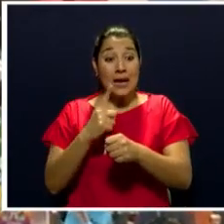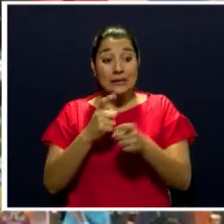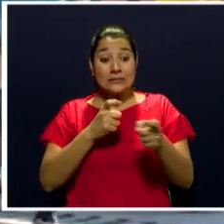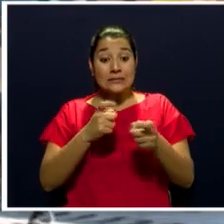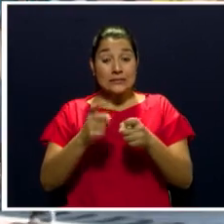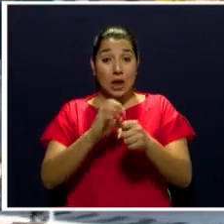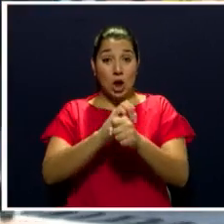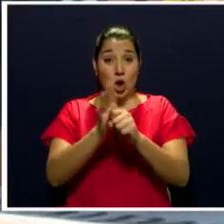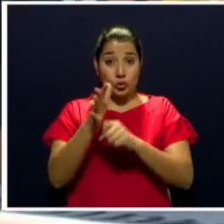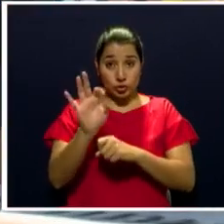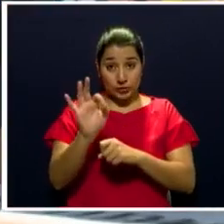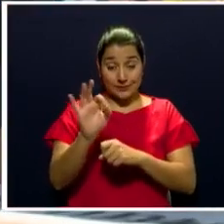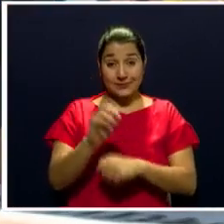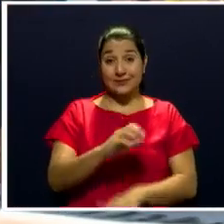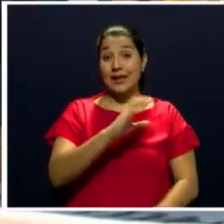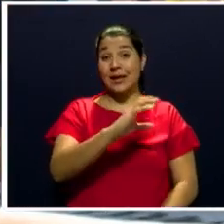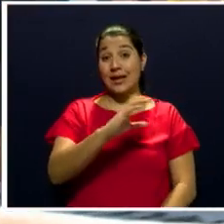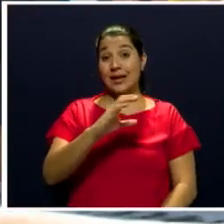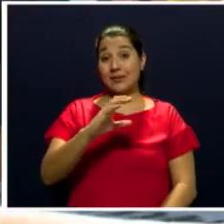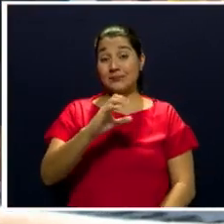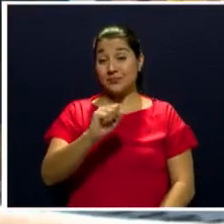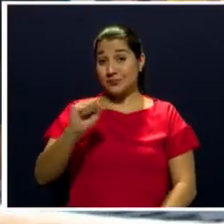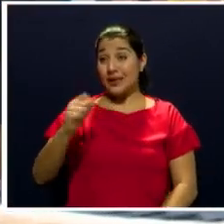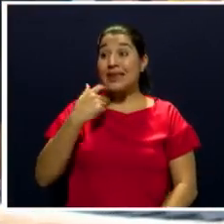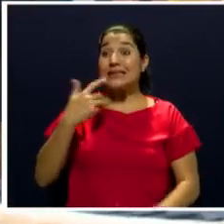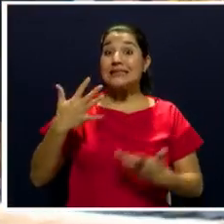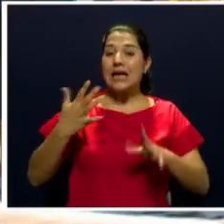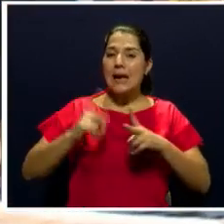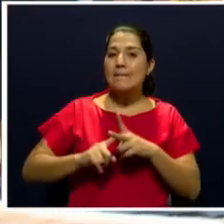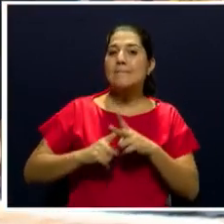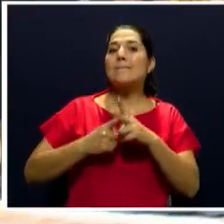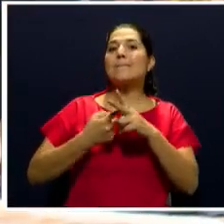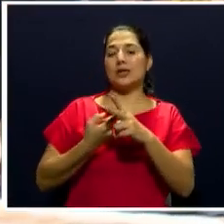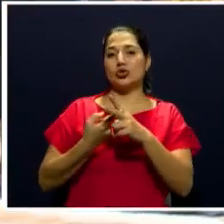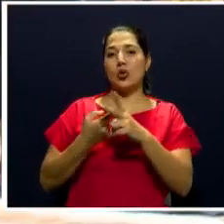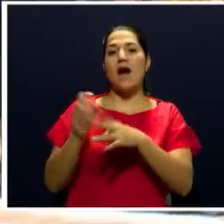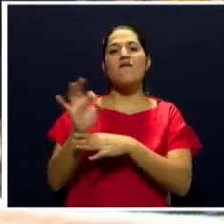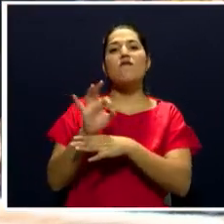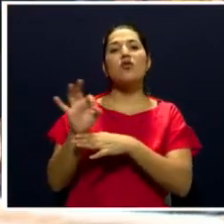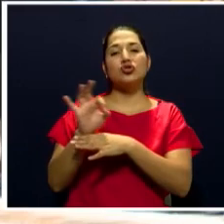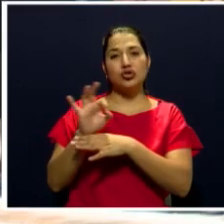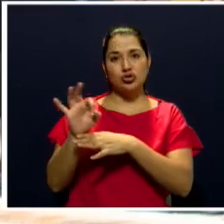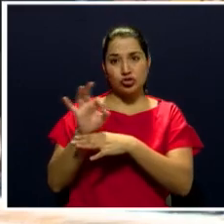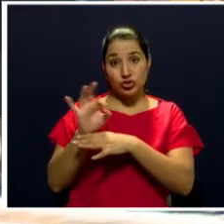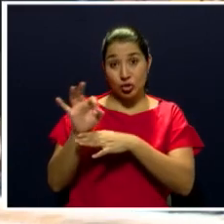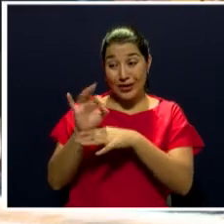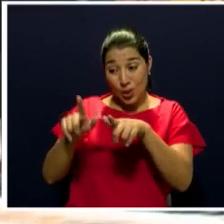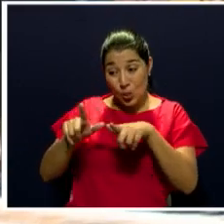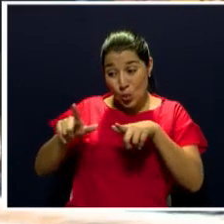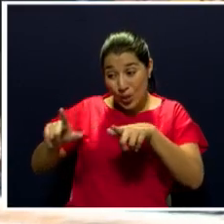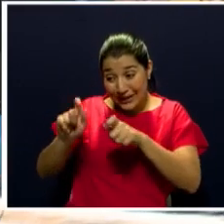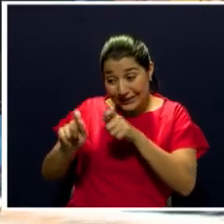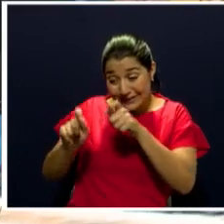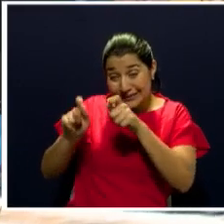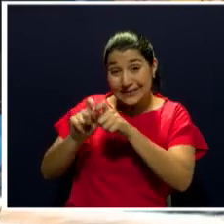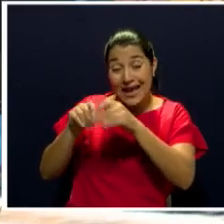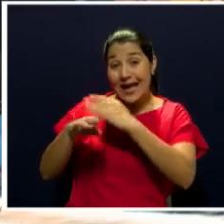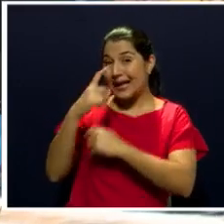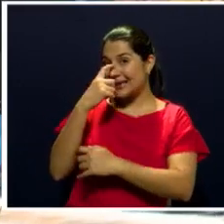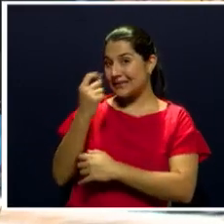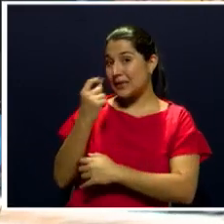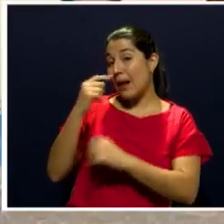COVID-19, en la Caja informaron que ya empezó a funcionar un sitio especializado en el Hospital Calderón Guardia para atender la